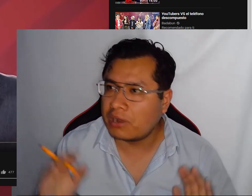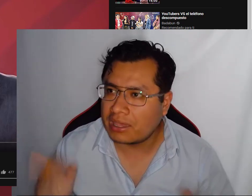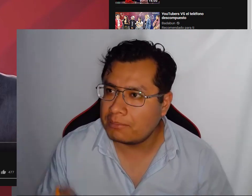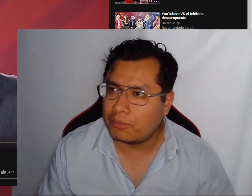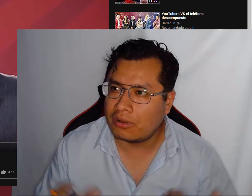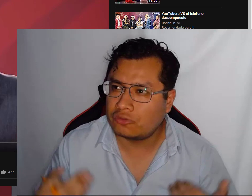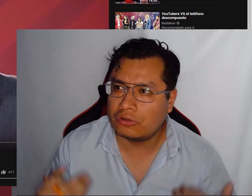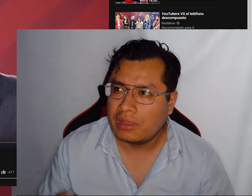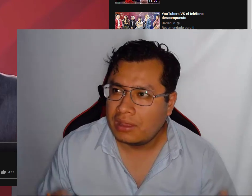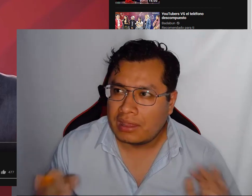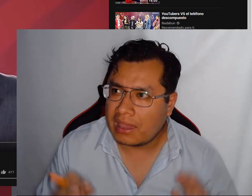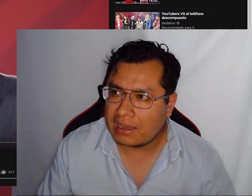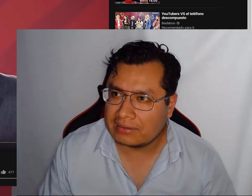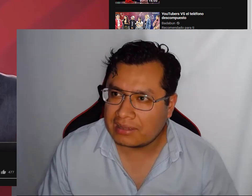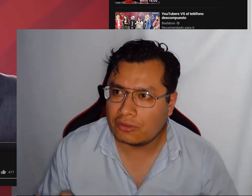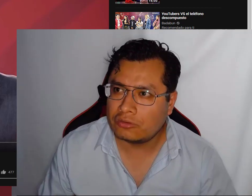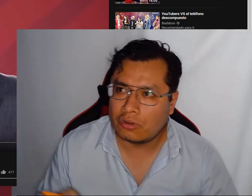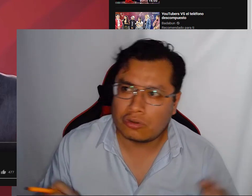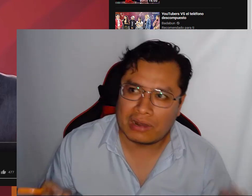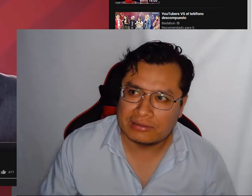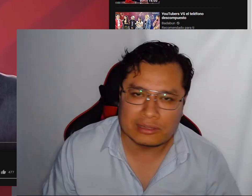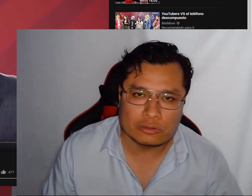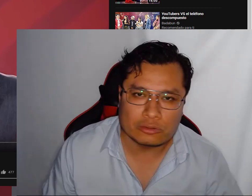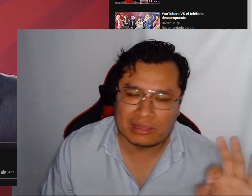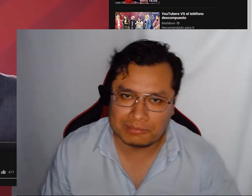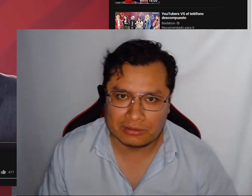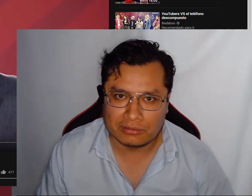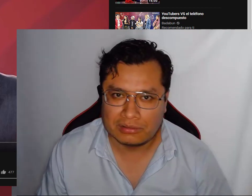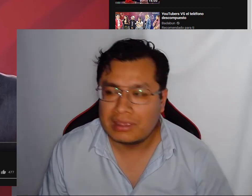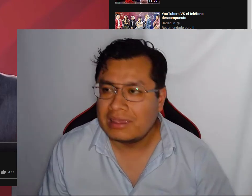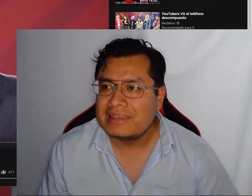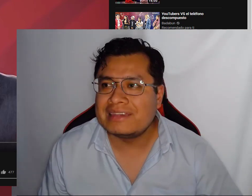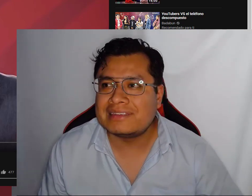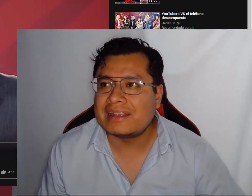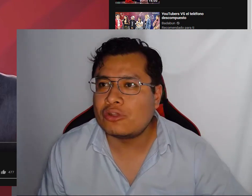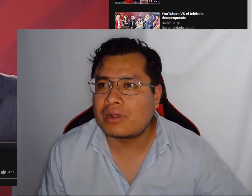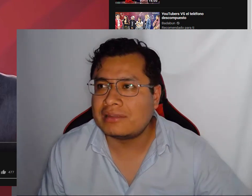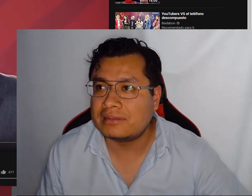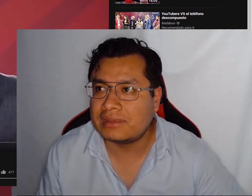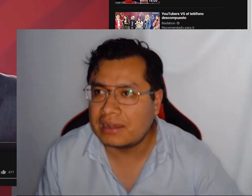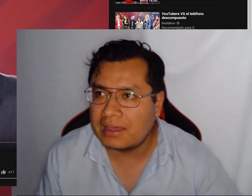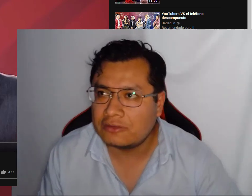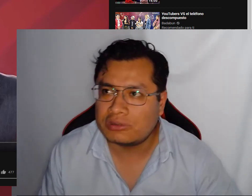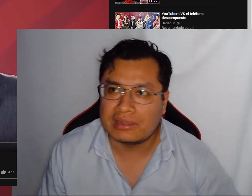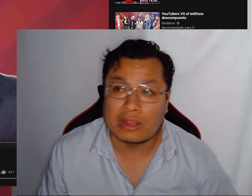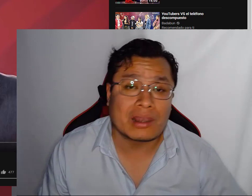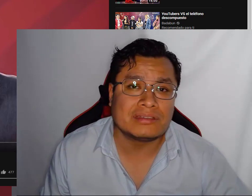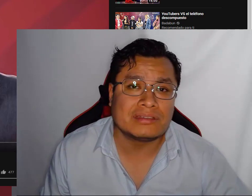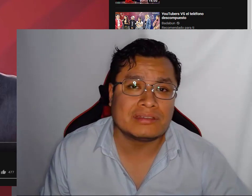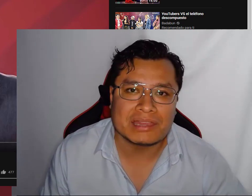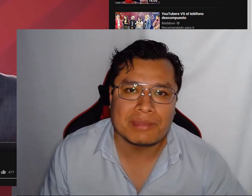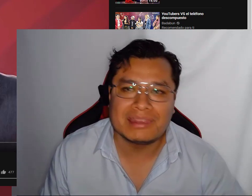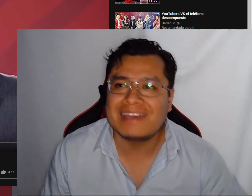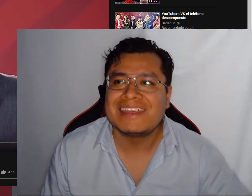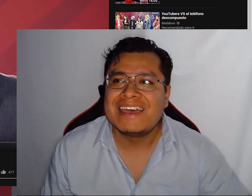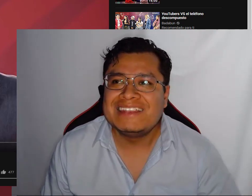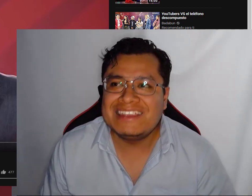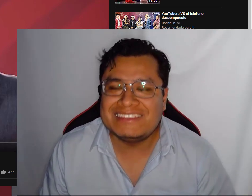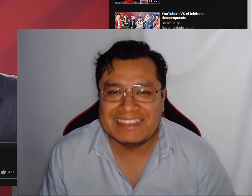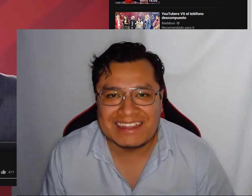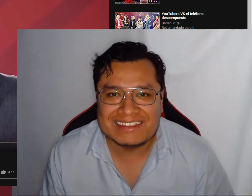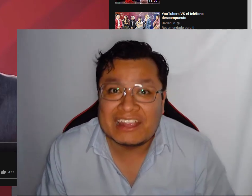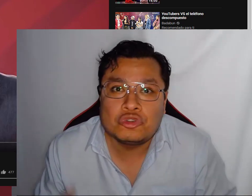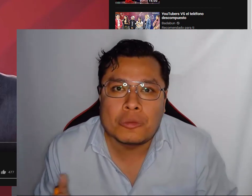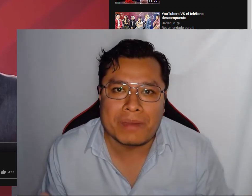docentes por ejemplo son egresados o con la licenciatura en español y están dando clases de inglés o están clases de matemáticas